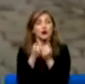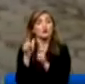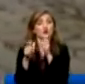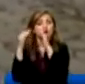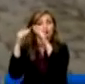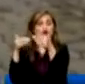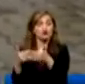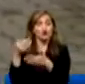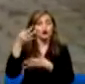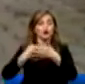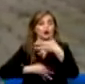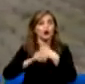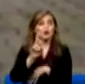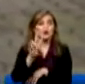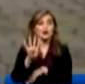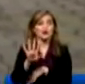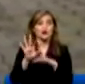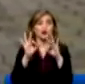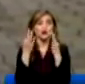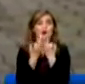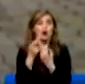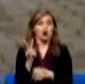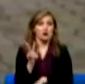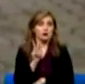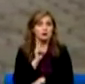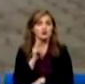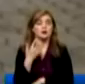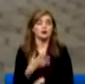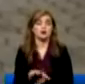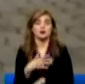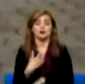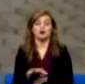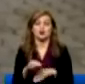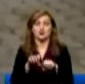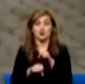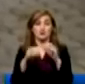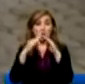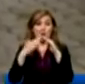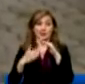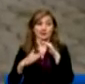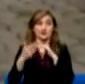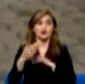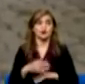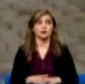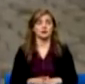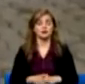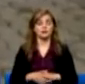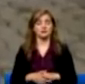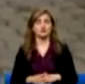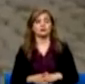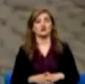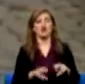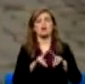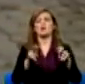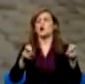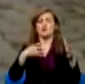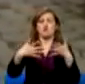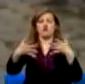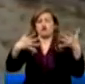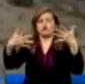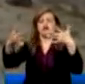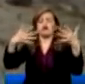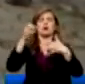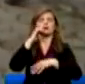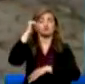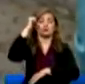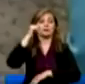Son un total de 25 familias, como yo les contaba, que han sido afectadas de este fenómeno natural que ocurrió el